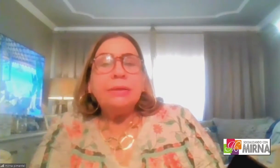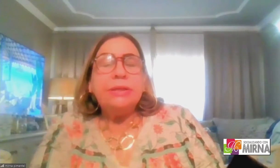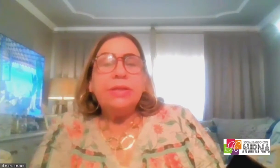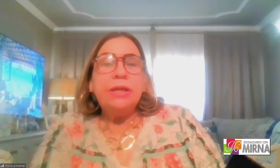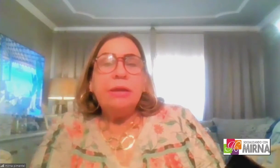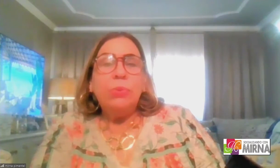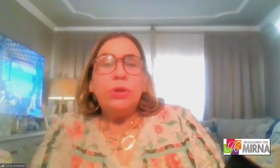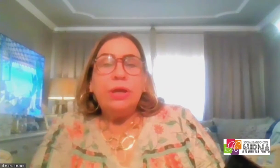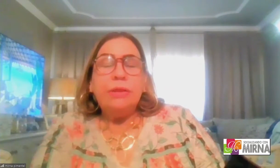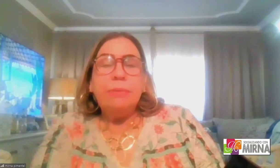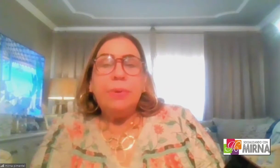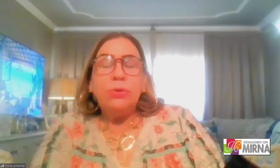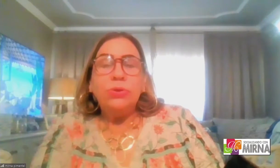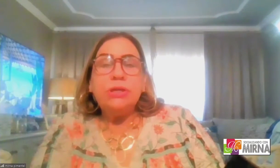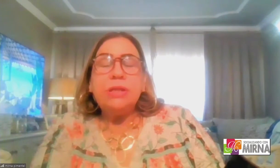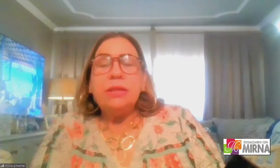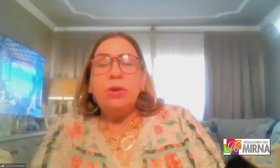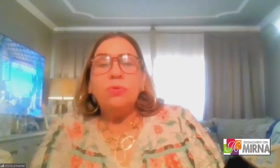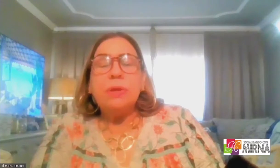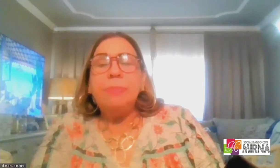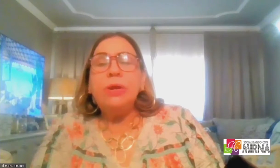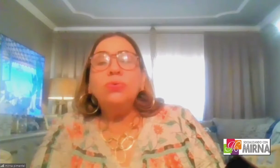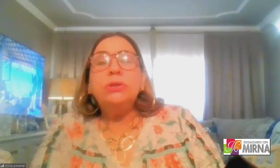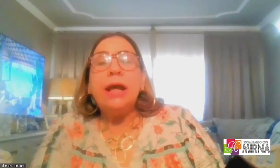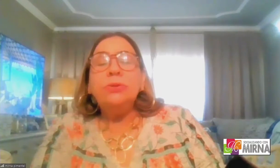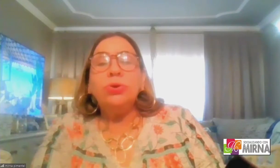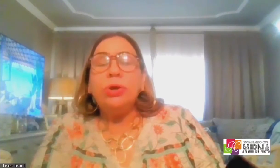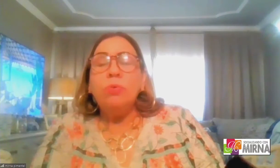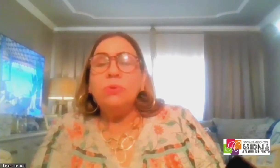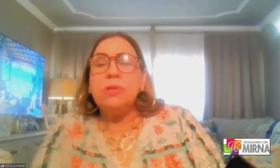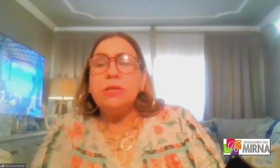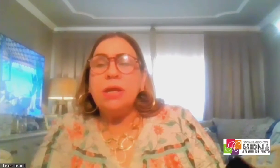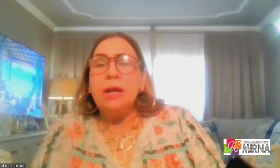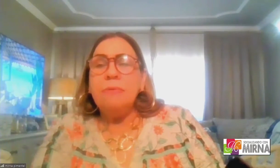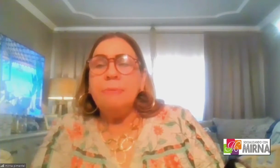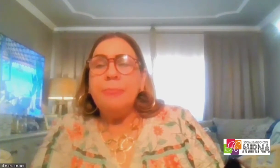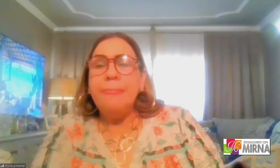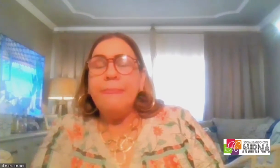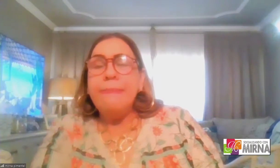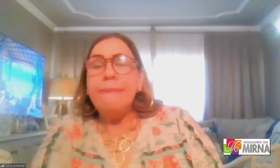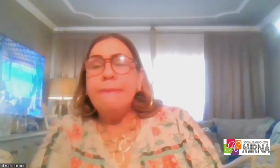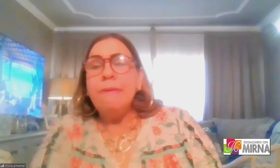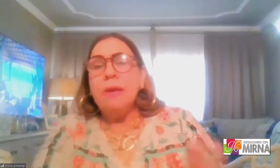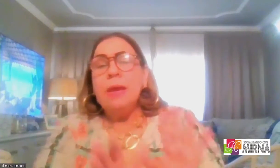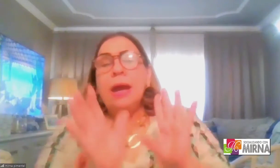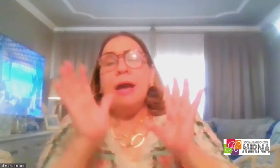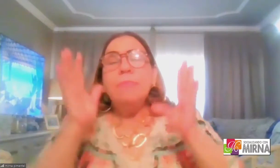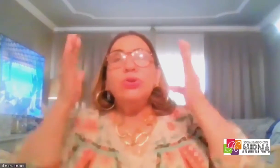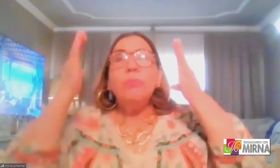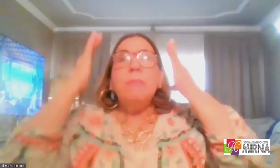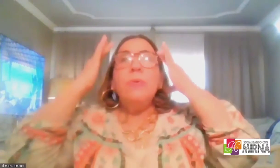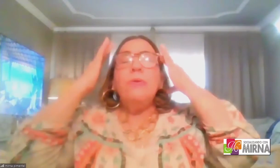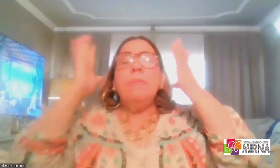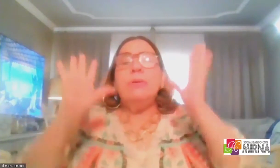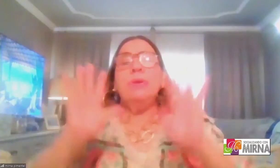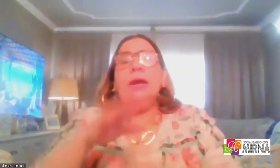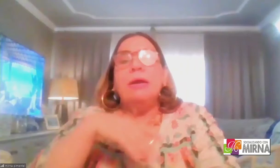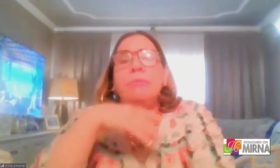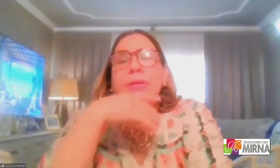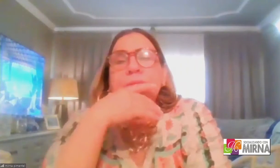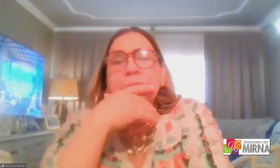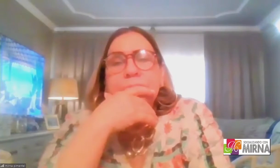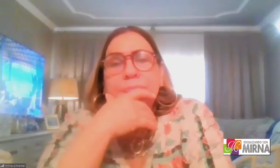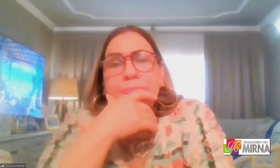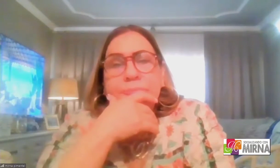los chats que tenemos de periodistas y de cosas, preguntando que cómo se llega. A mí yo me pongo la mano